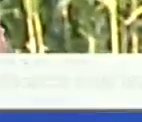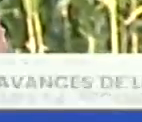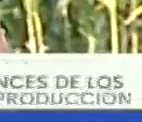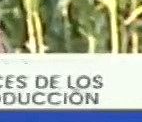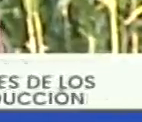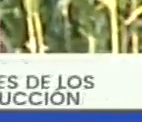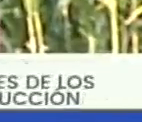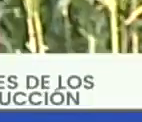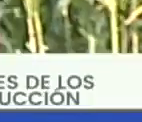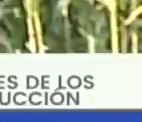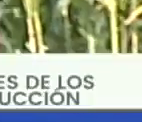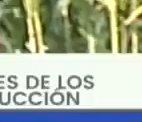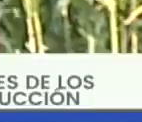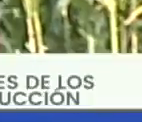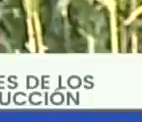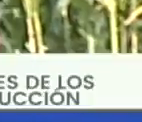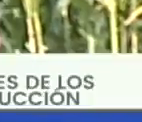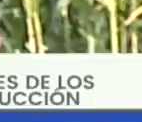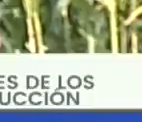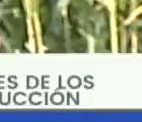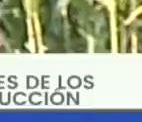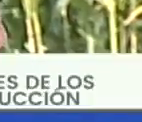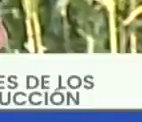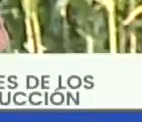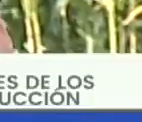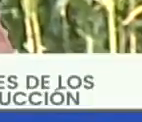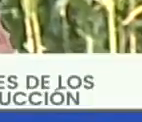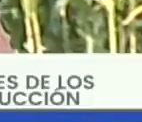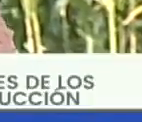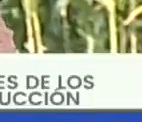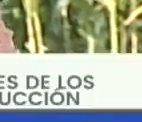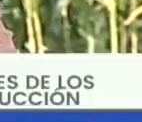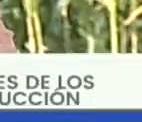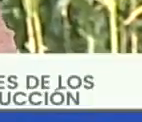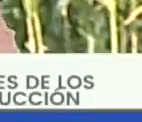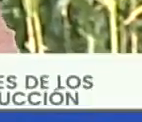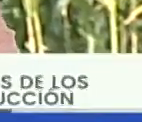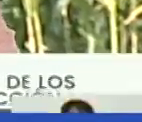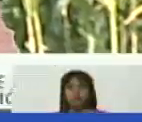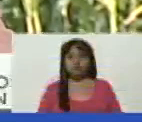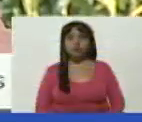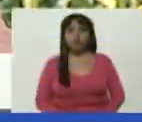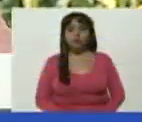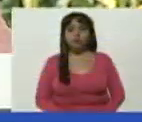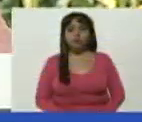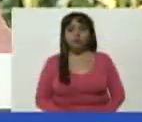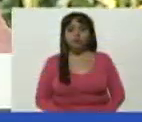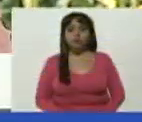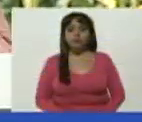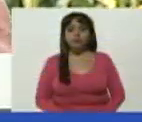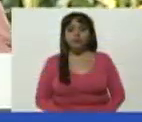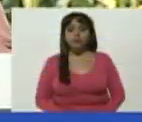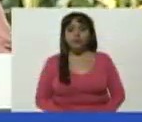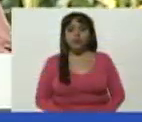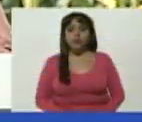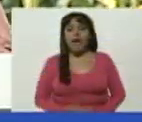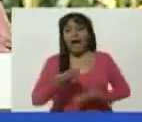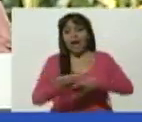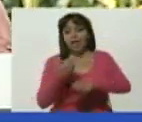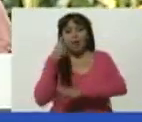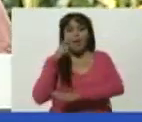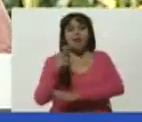la letra. Qué fuerza, ¿verdad? Y mientras el Cubirito cantaba, veíamos esas